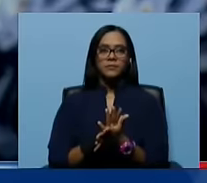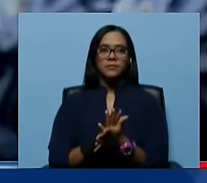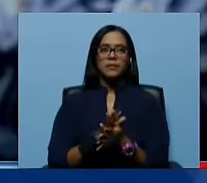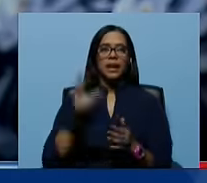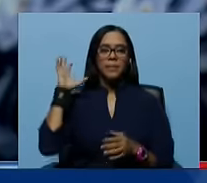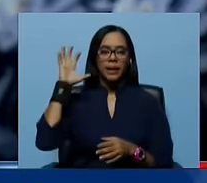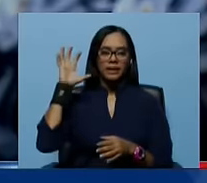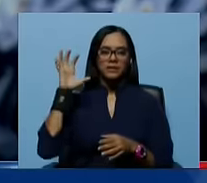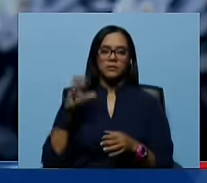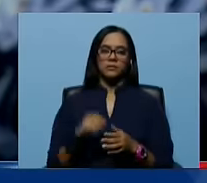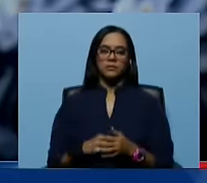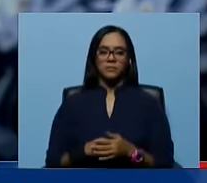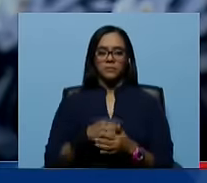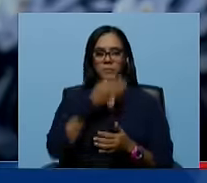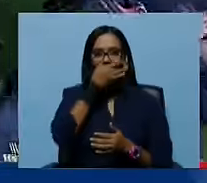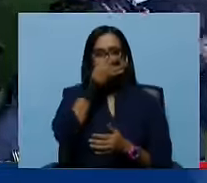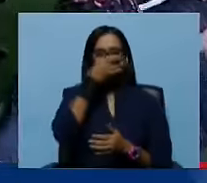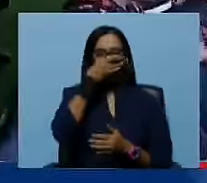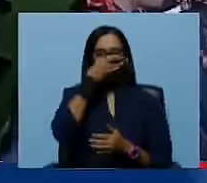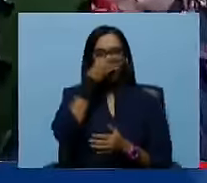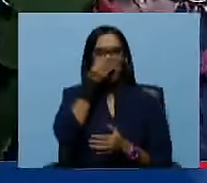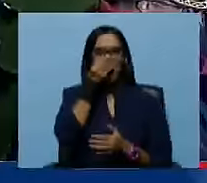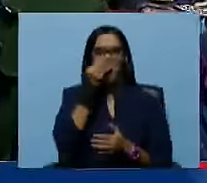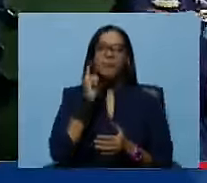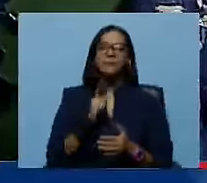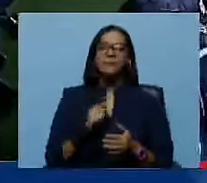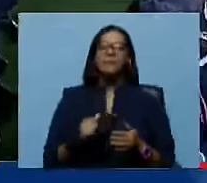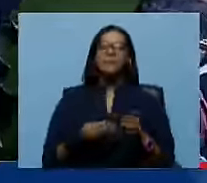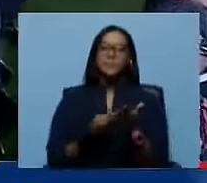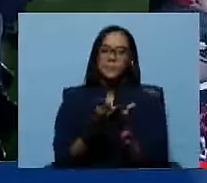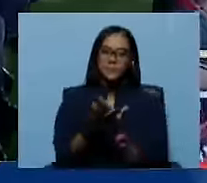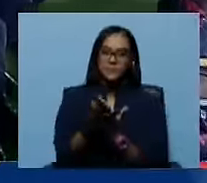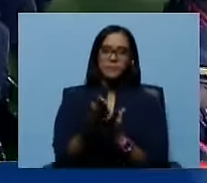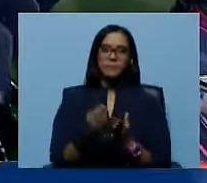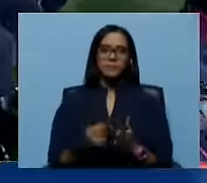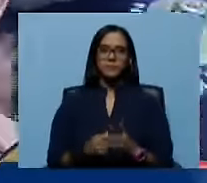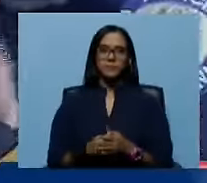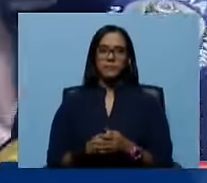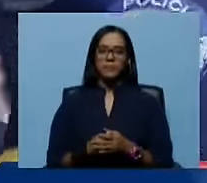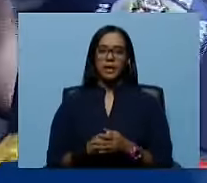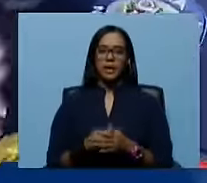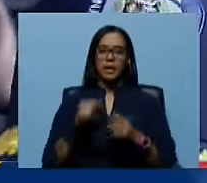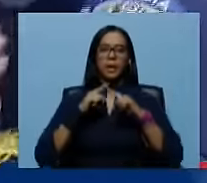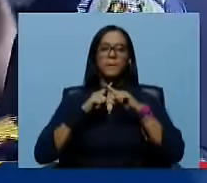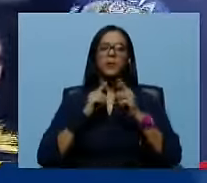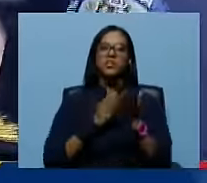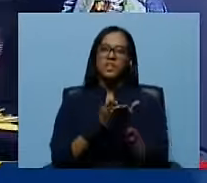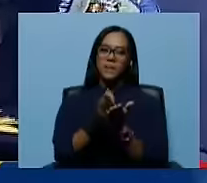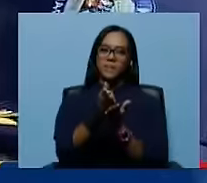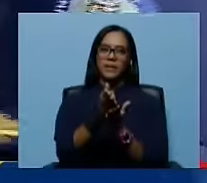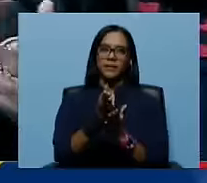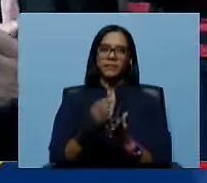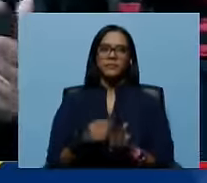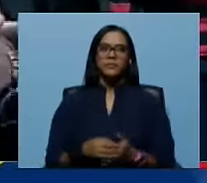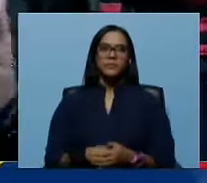país, que debe ser para siempre y por siempre.